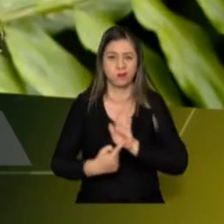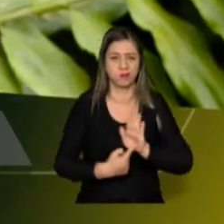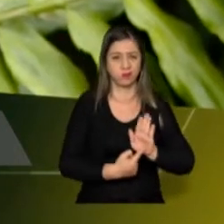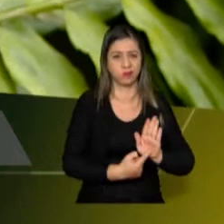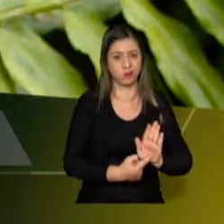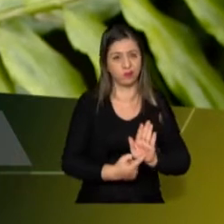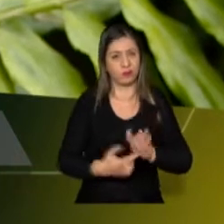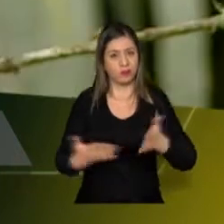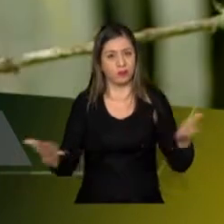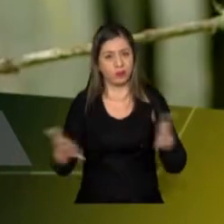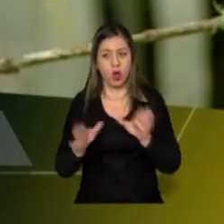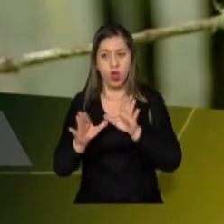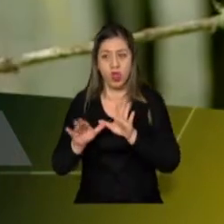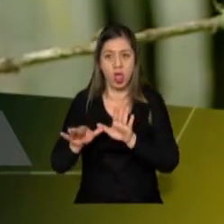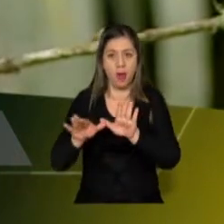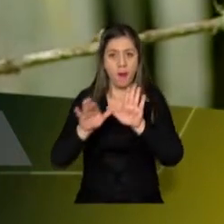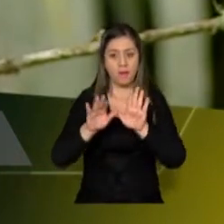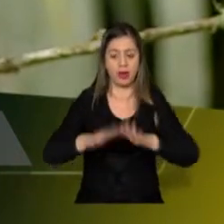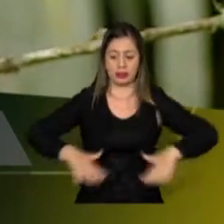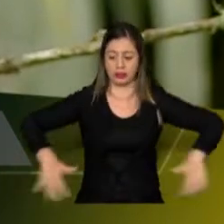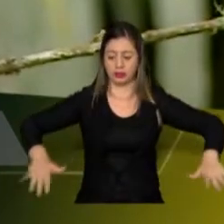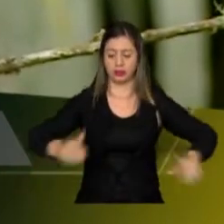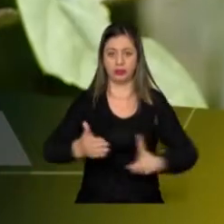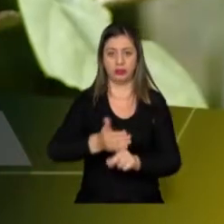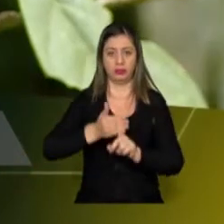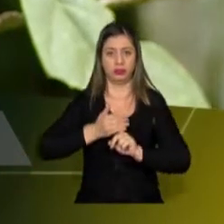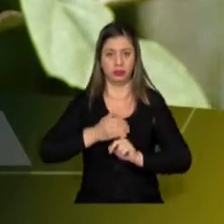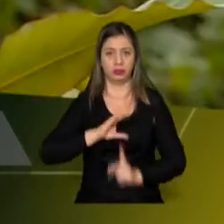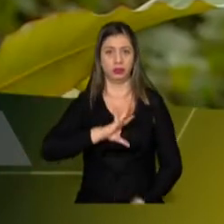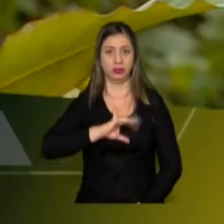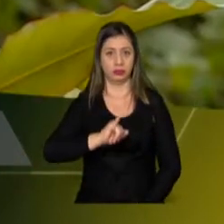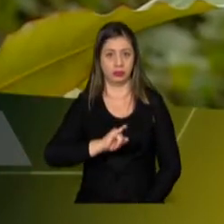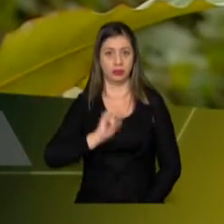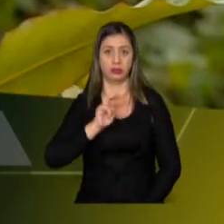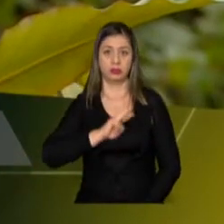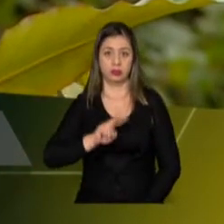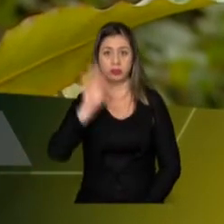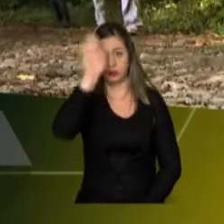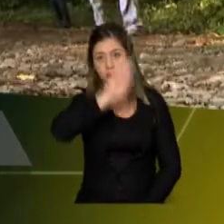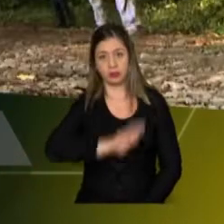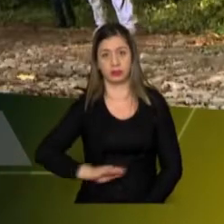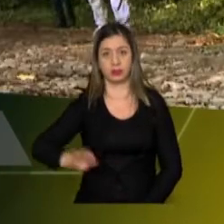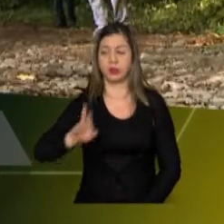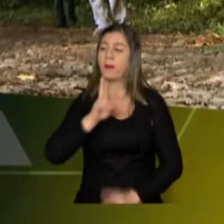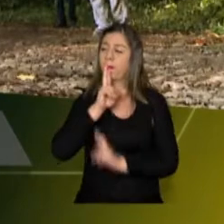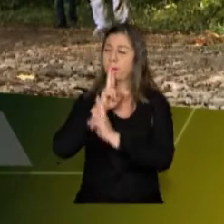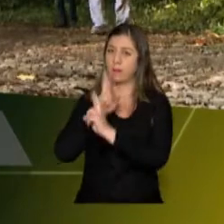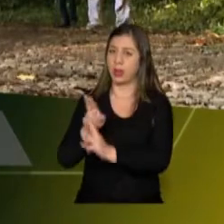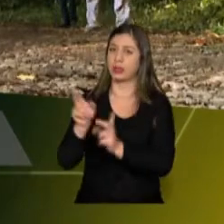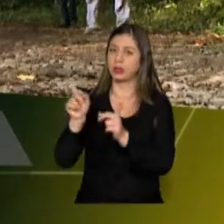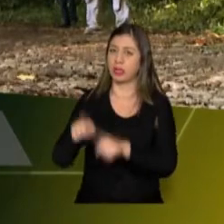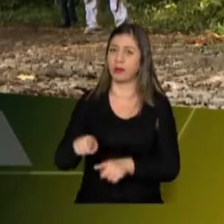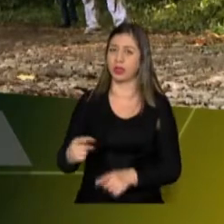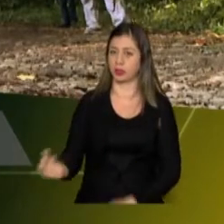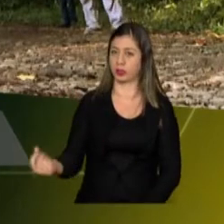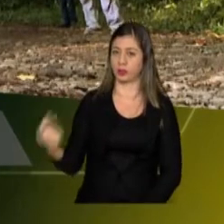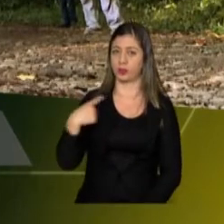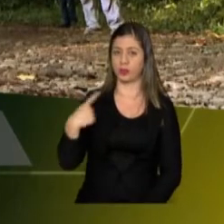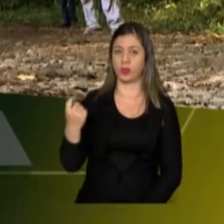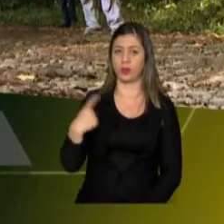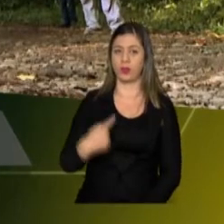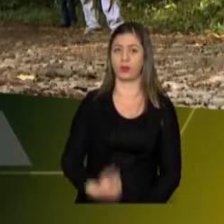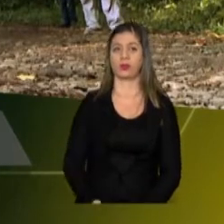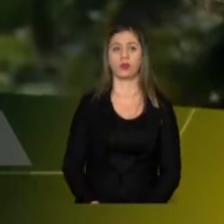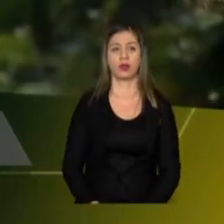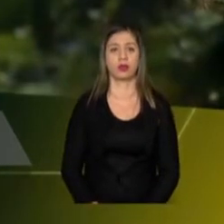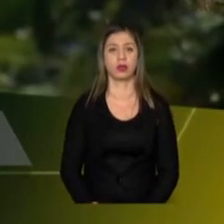los sitios de pajareo, las áreas protegidas que tiene la ciudad y el departamento. Y para contestar también la otra pregunta que me hiciste,